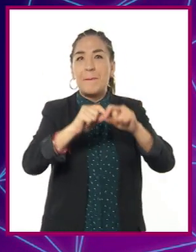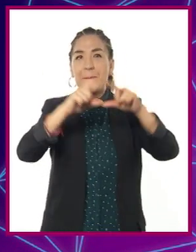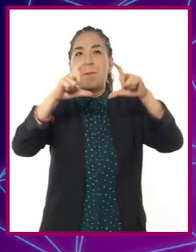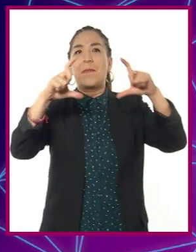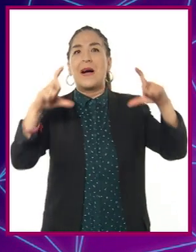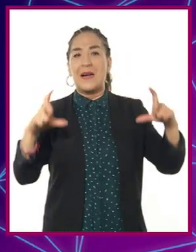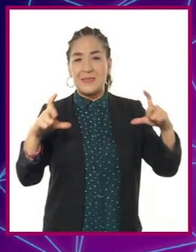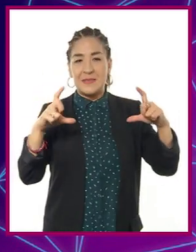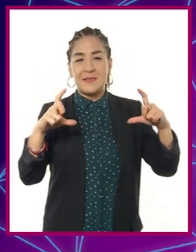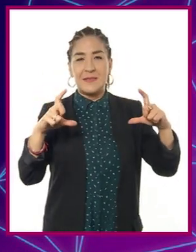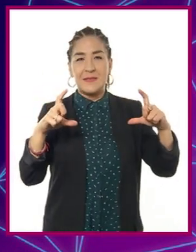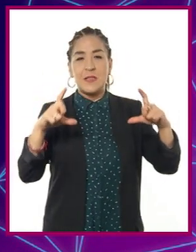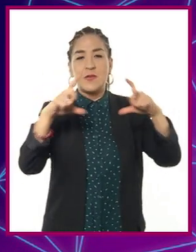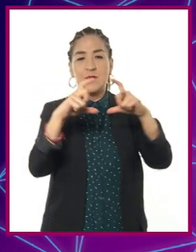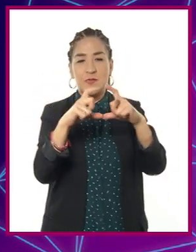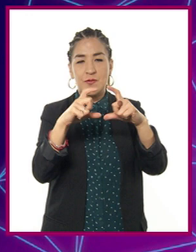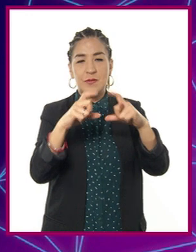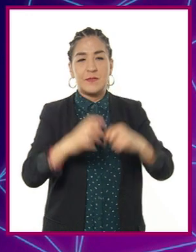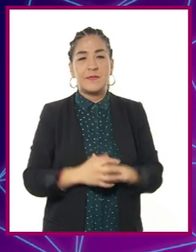arco.